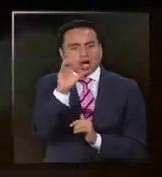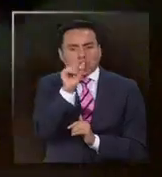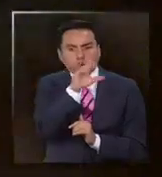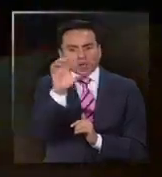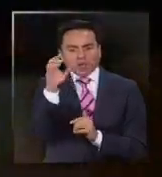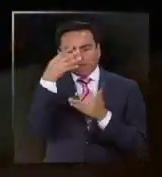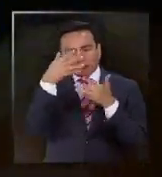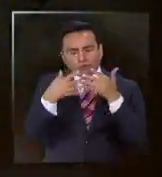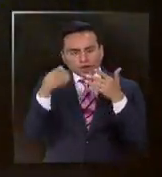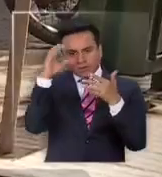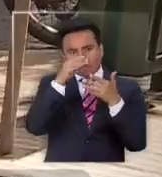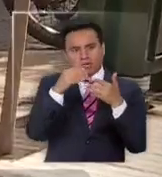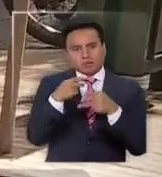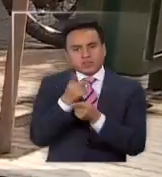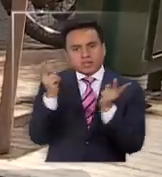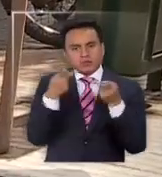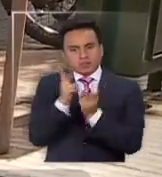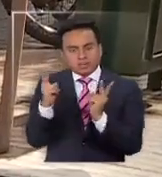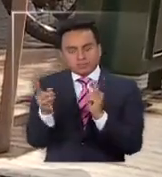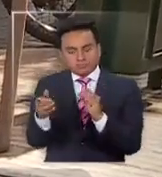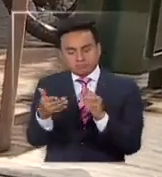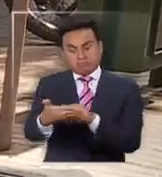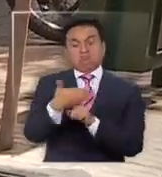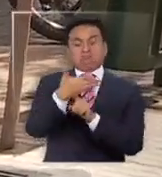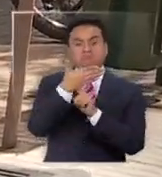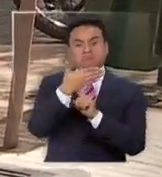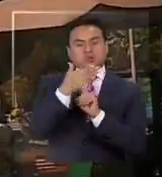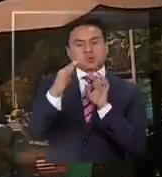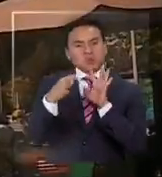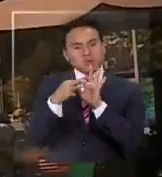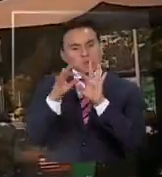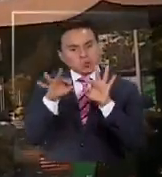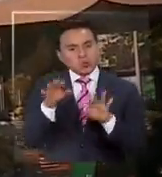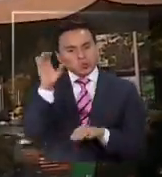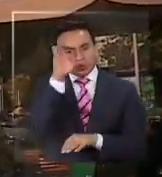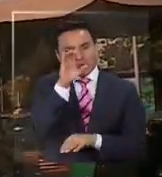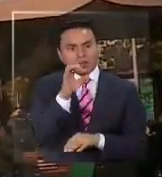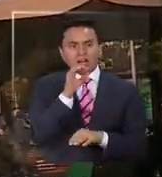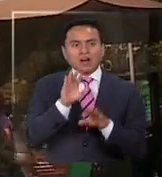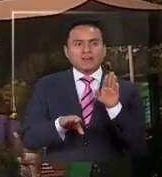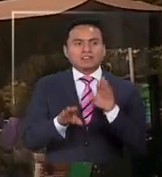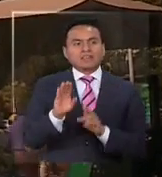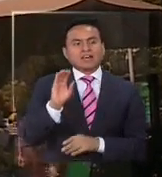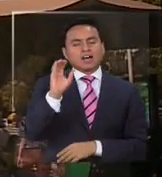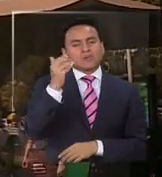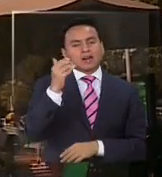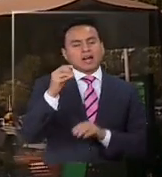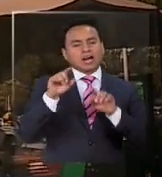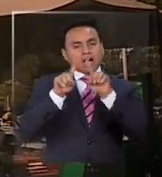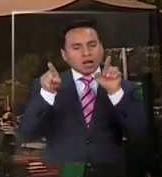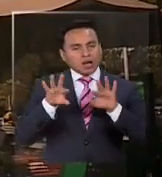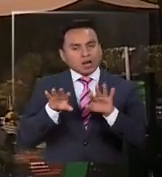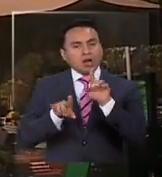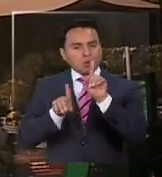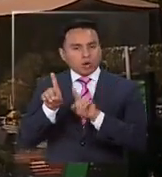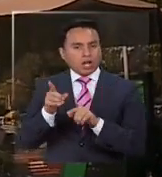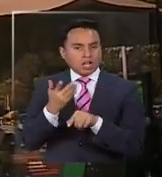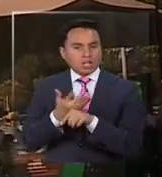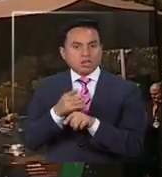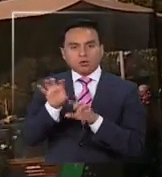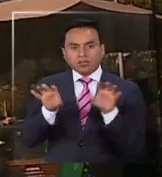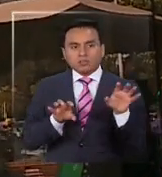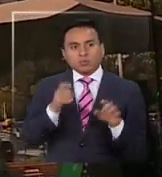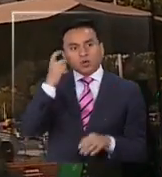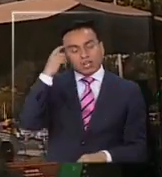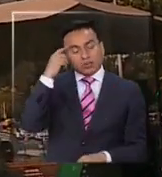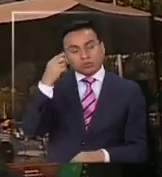después la publicidad la va tirando de lo que uno buscó. A veces está por la cámara, el del computador igual y ese tipo de cosas. Ya. O sea, ¿crees